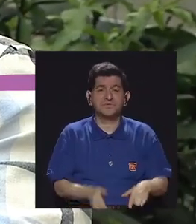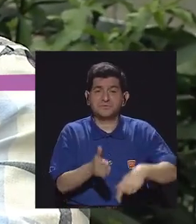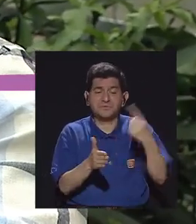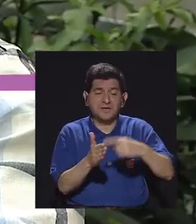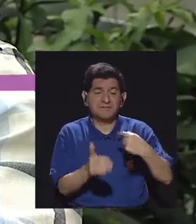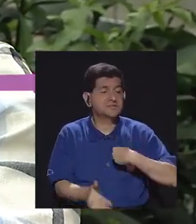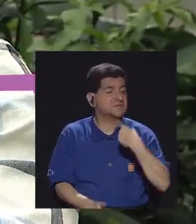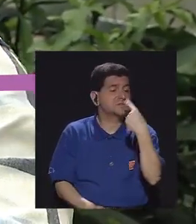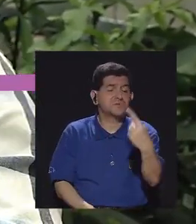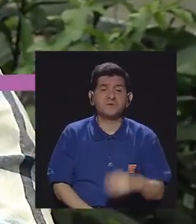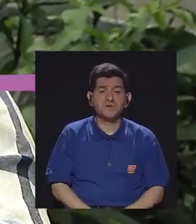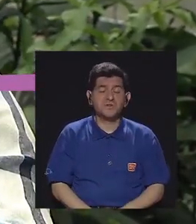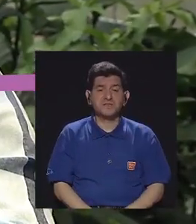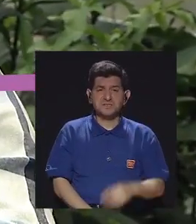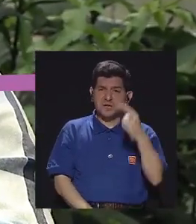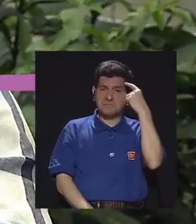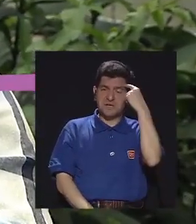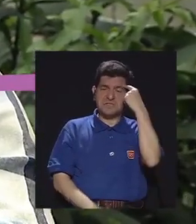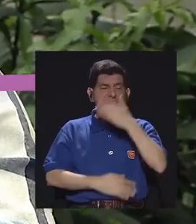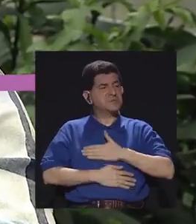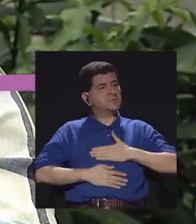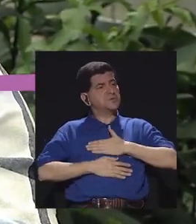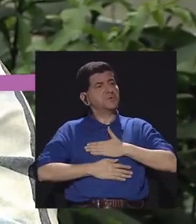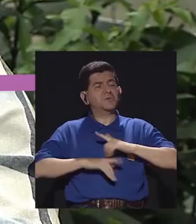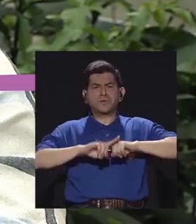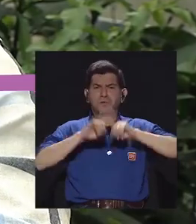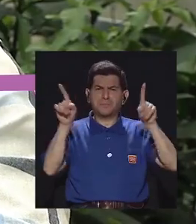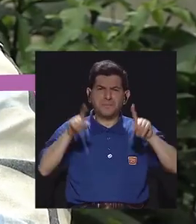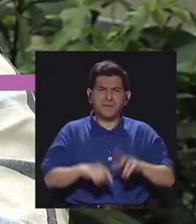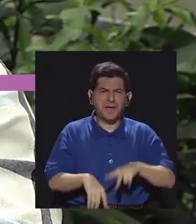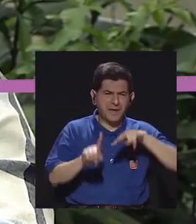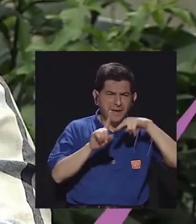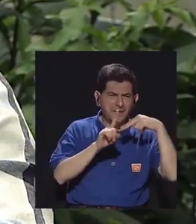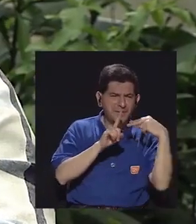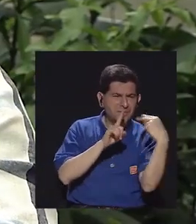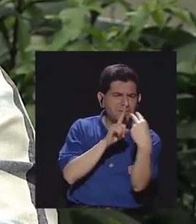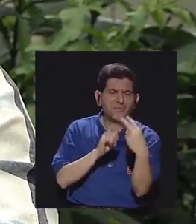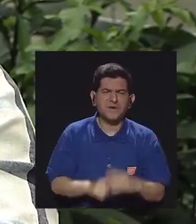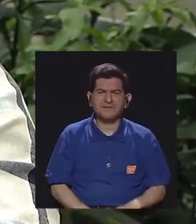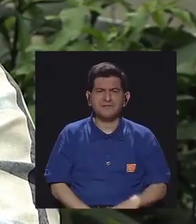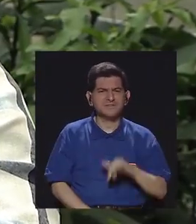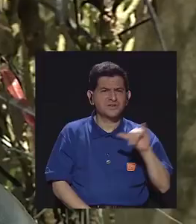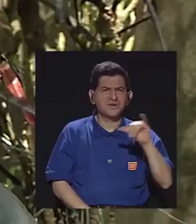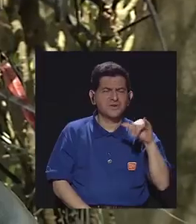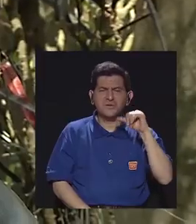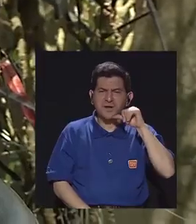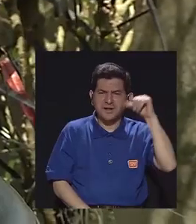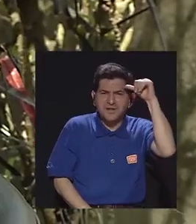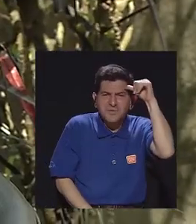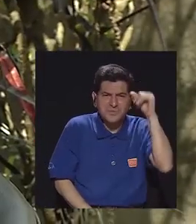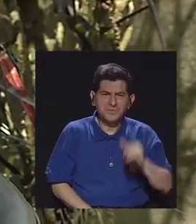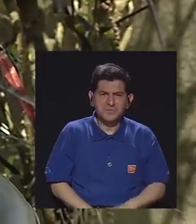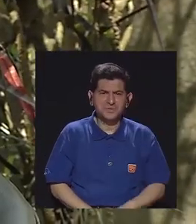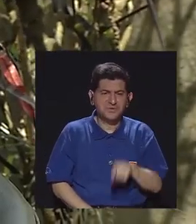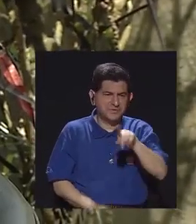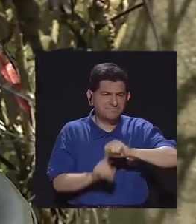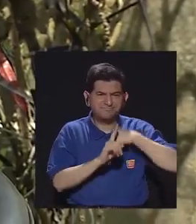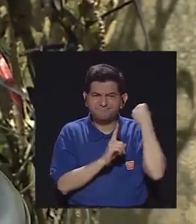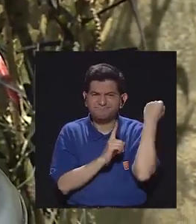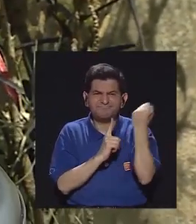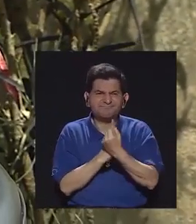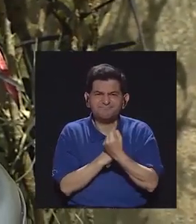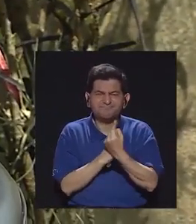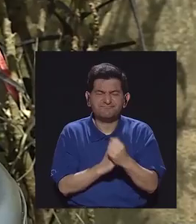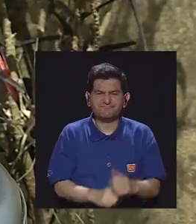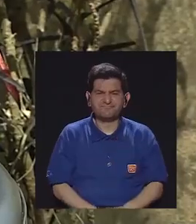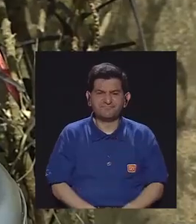veces uno dice, bueno, le entramos desde lo lúdico, pero siempre desde una mirada adultocéntrica, uh-huh, ¿verdad? Y eso generalmente,